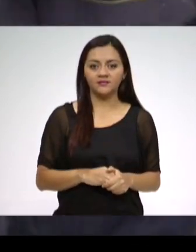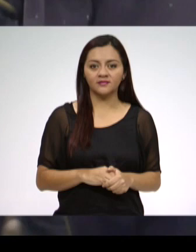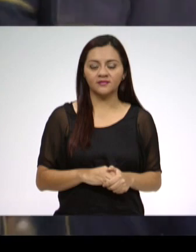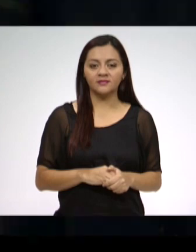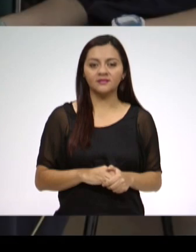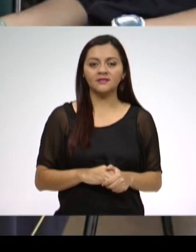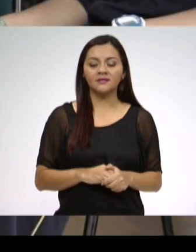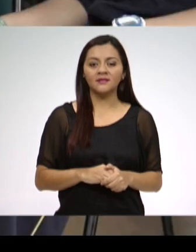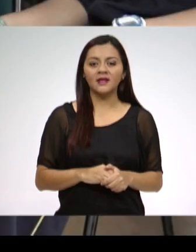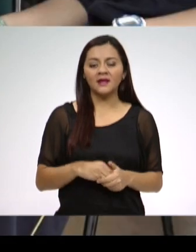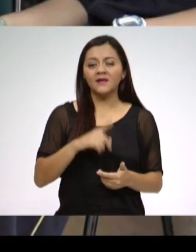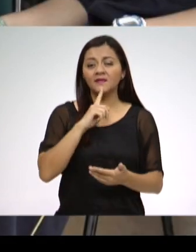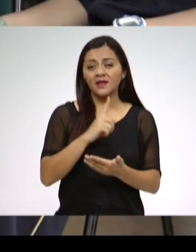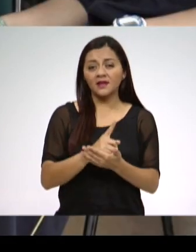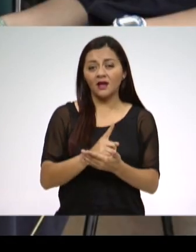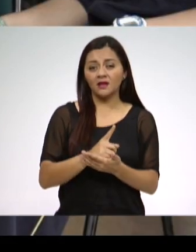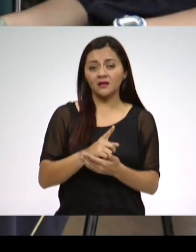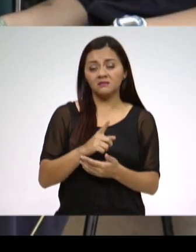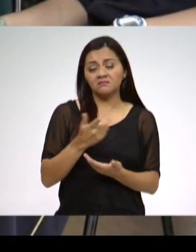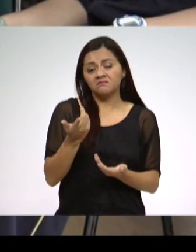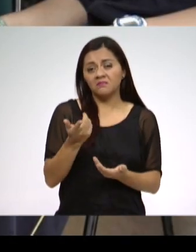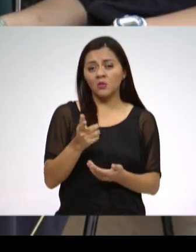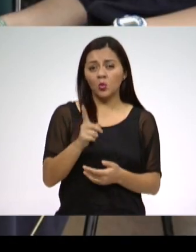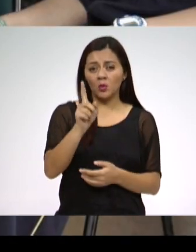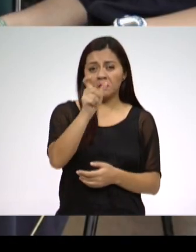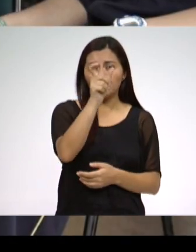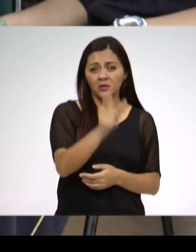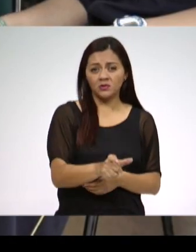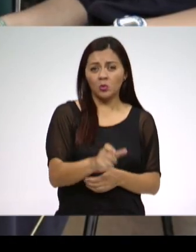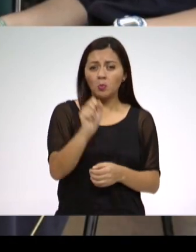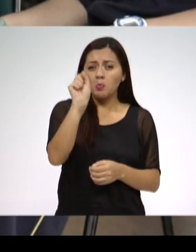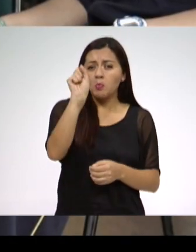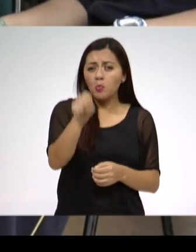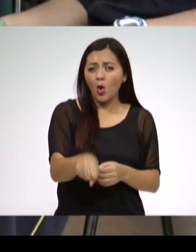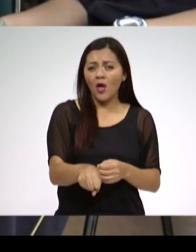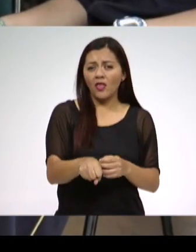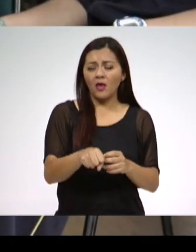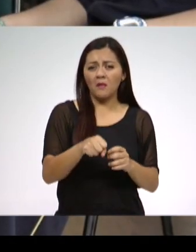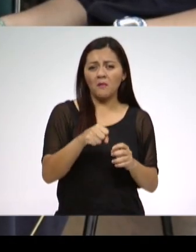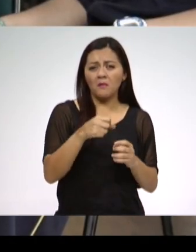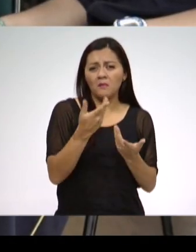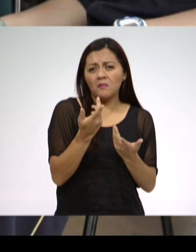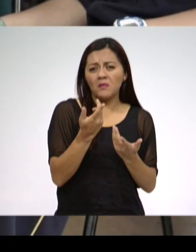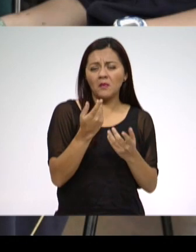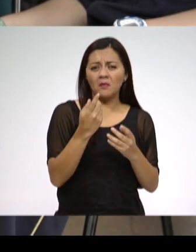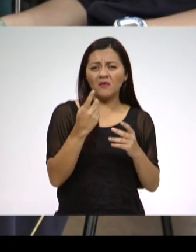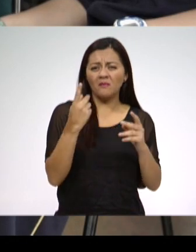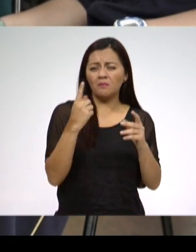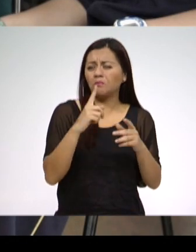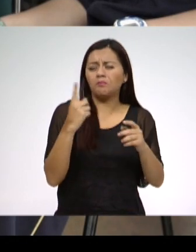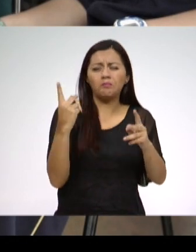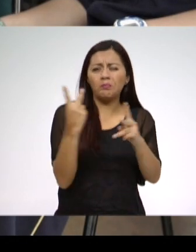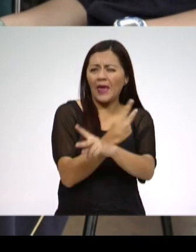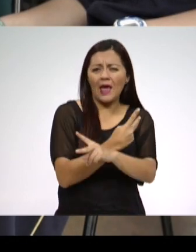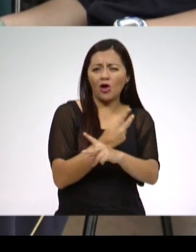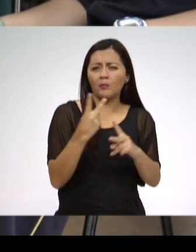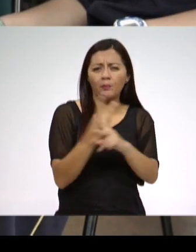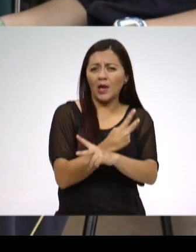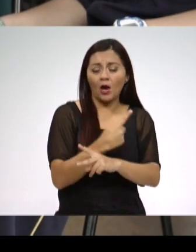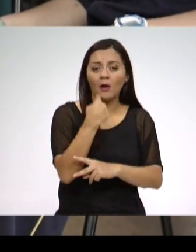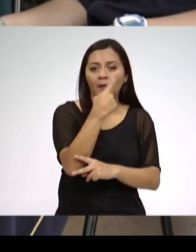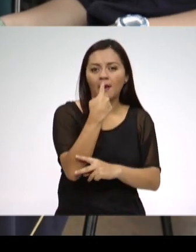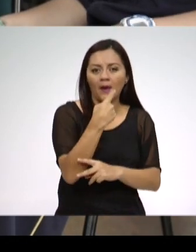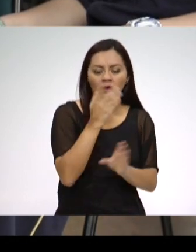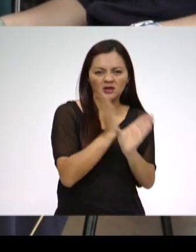Muchas veces una persona puede ser agredido mucho más fuerte cuando le acaban